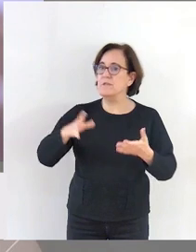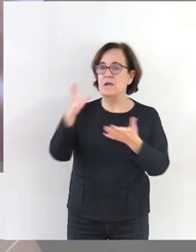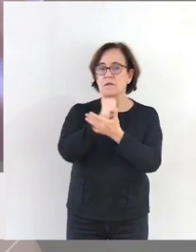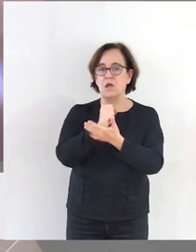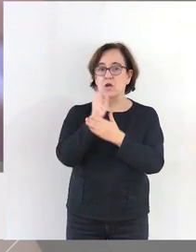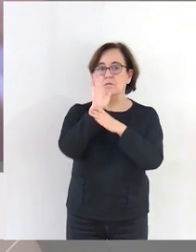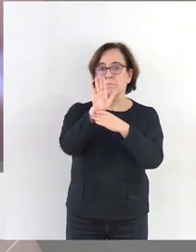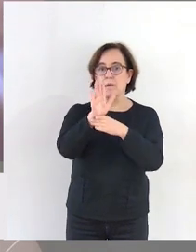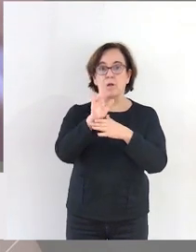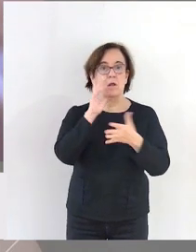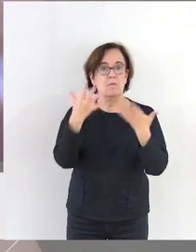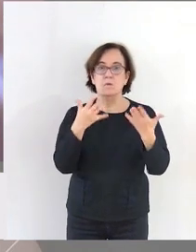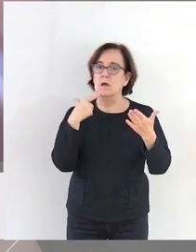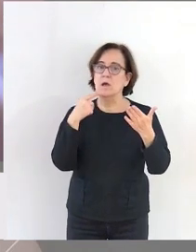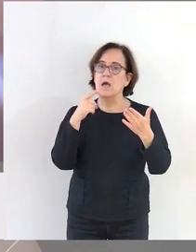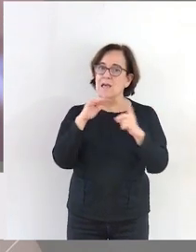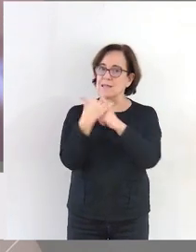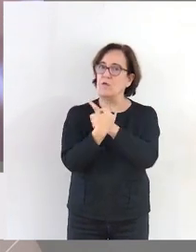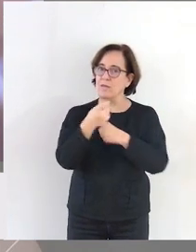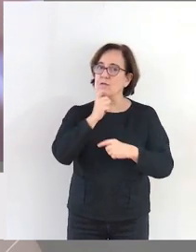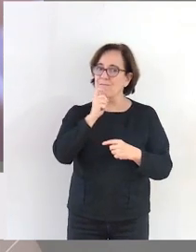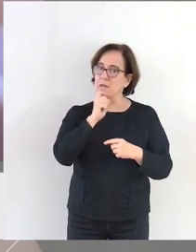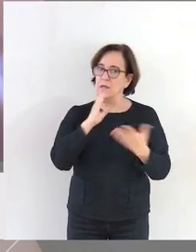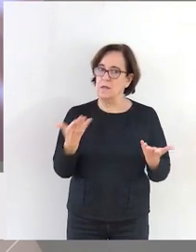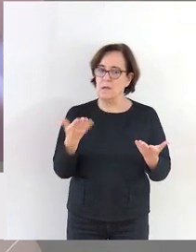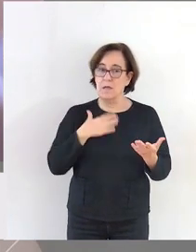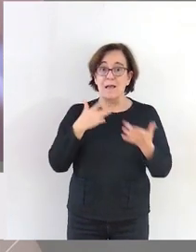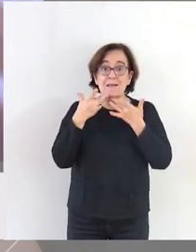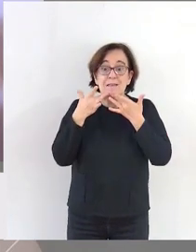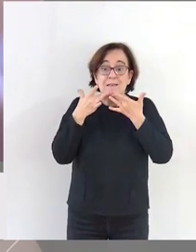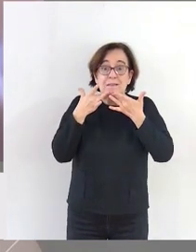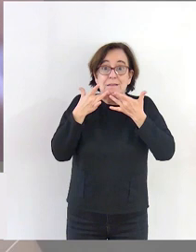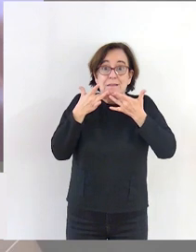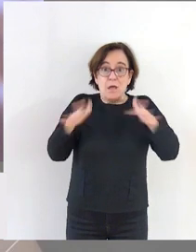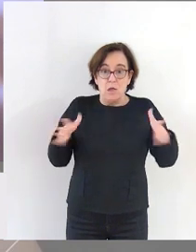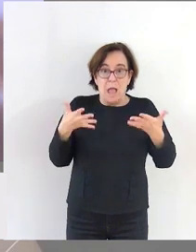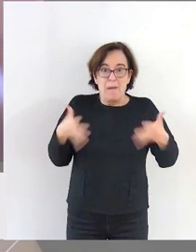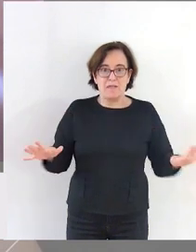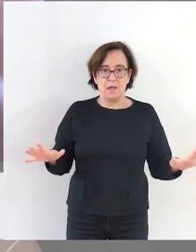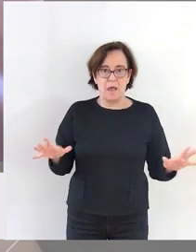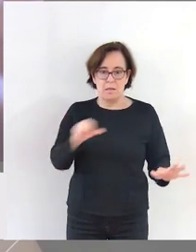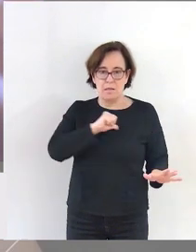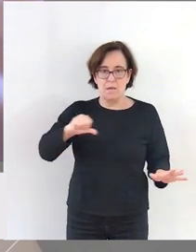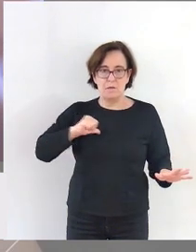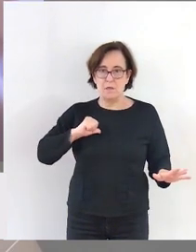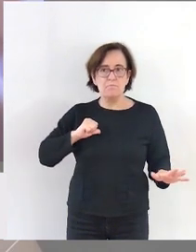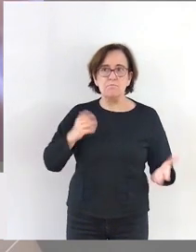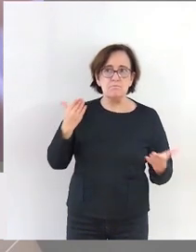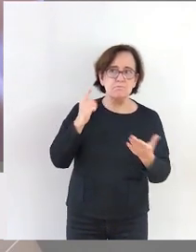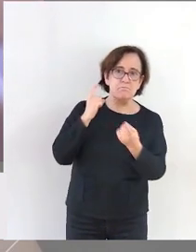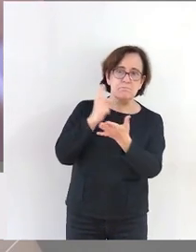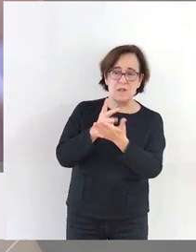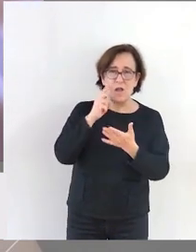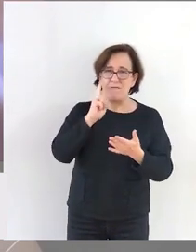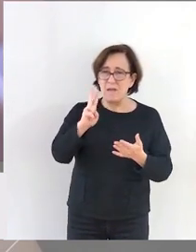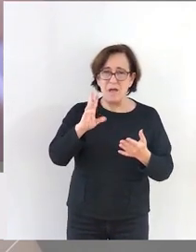los sitios pero nos estamos encontrando en situaciones complicadas en las que nuestra neutralidad nuestra imparcialidad y nuestra independencia se ven retad y lo estamos viendo